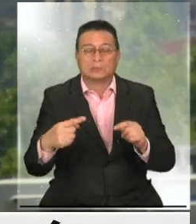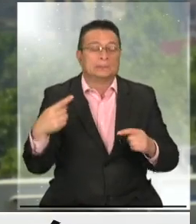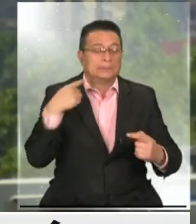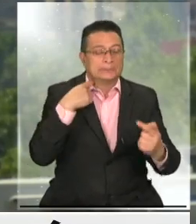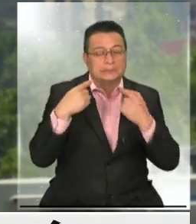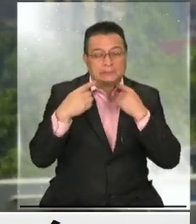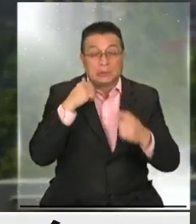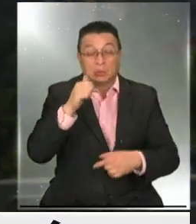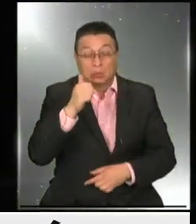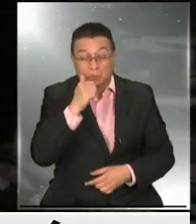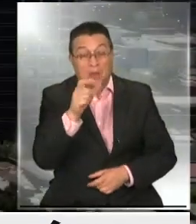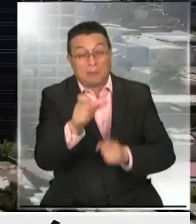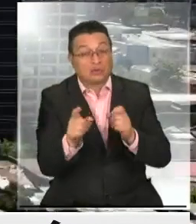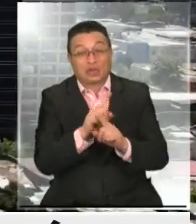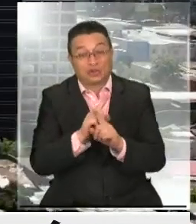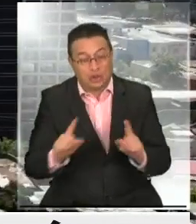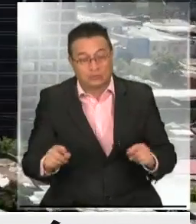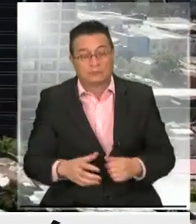el diario vivir de las personas.